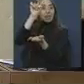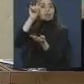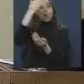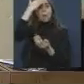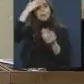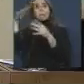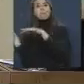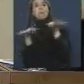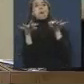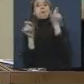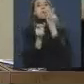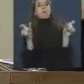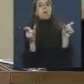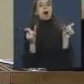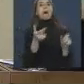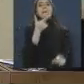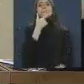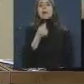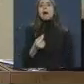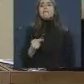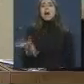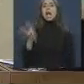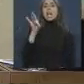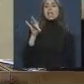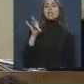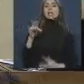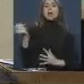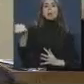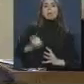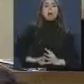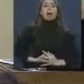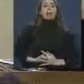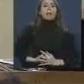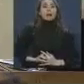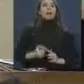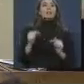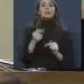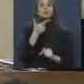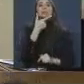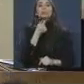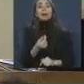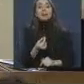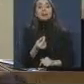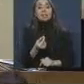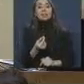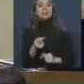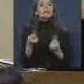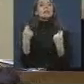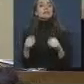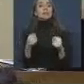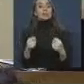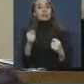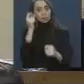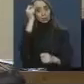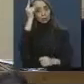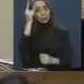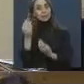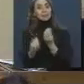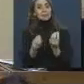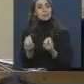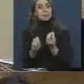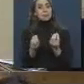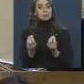popular, por la solución más fácil, por matar. Esa es la salida fácil. Tratando de entender también lo que ha